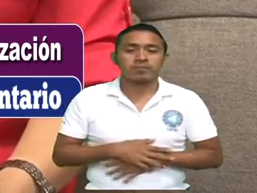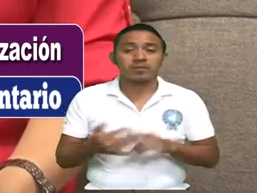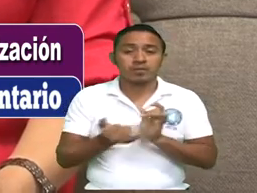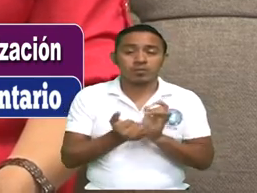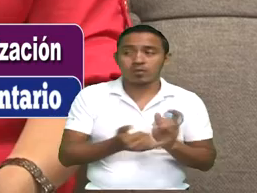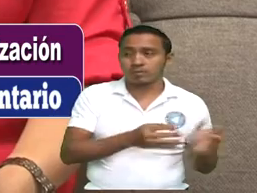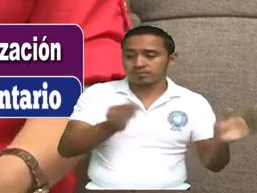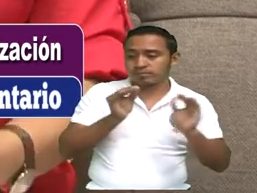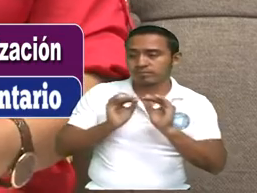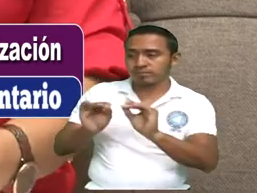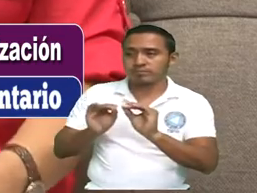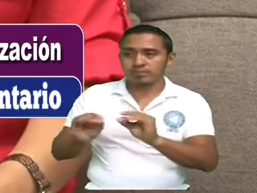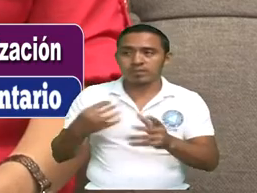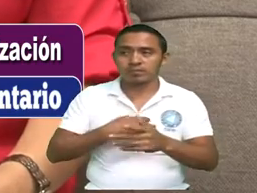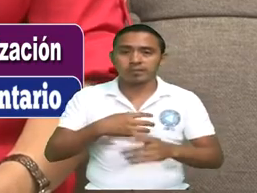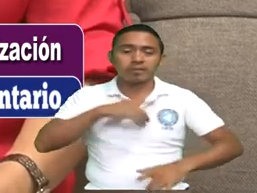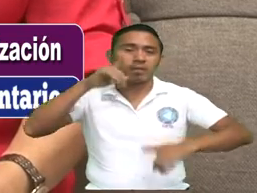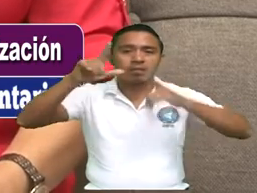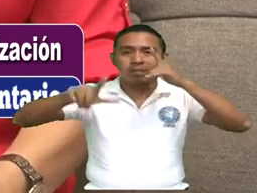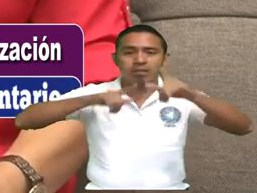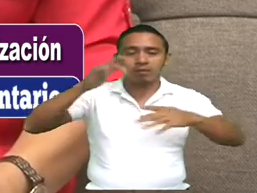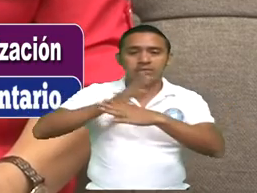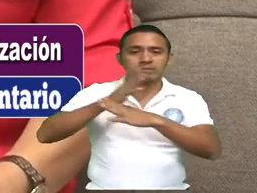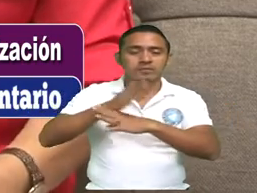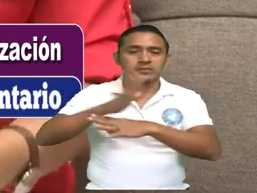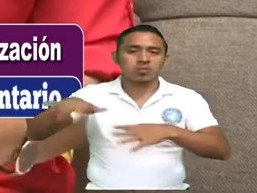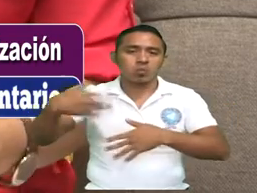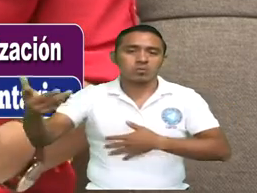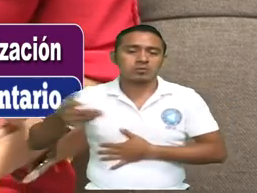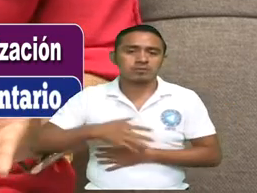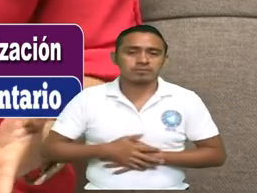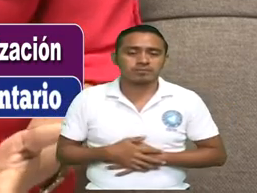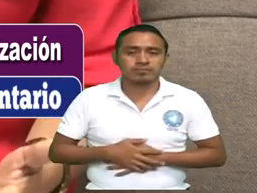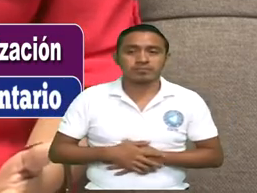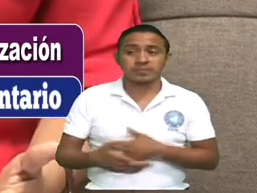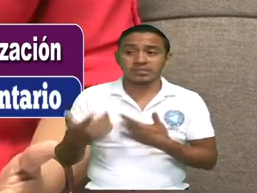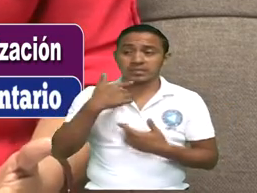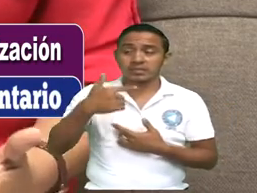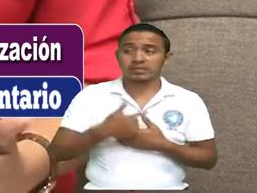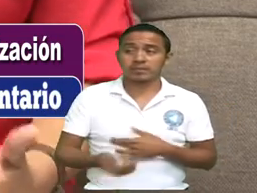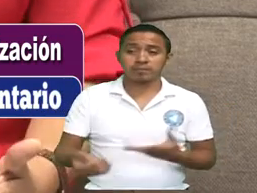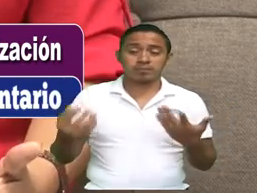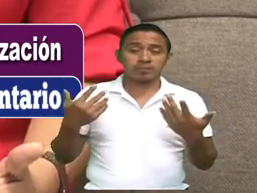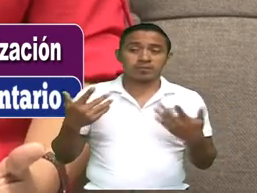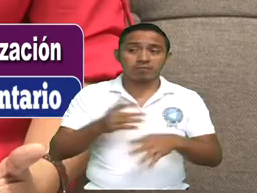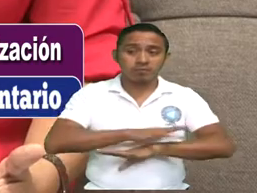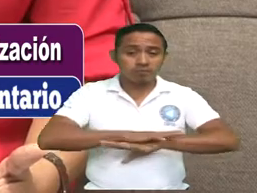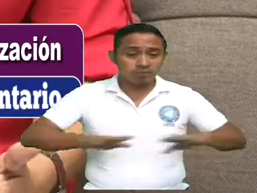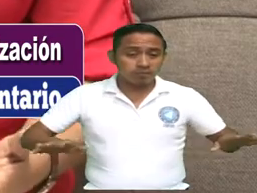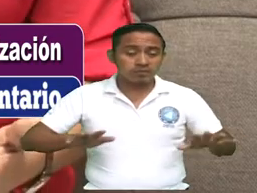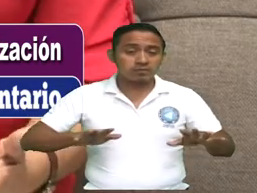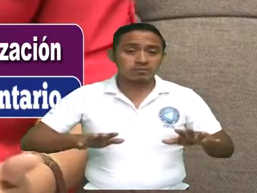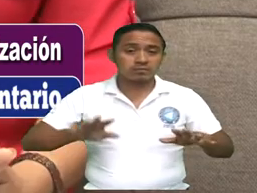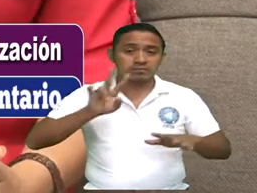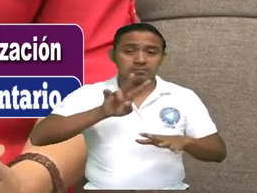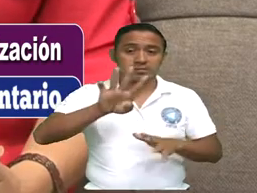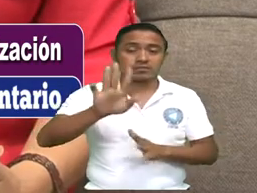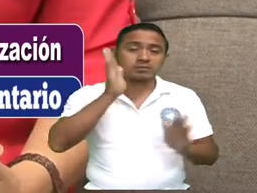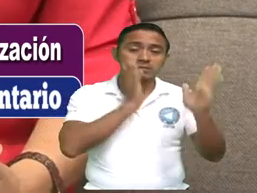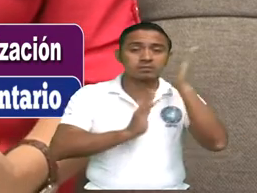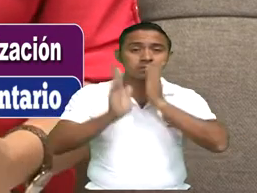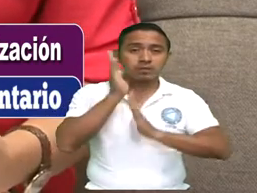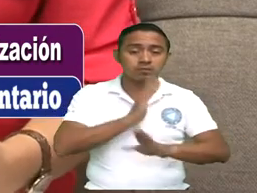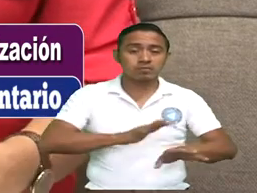la alfabetización en lengua, que de inmediato, por eso decimos que la Cruzada Nacional no culminó el 23 de